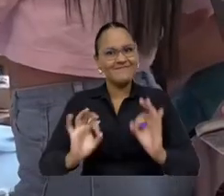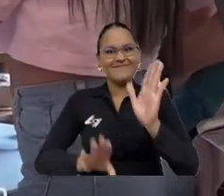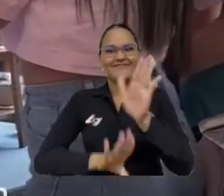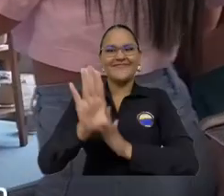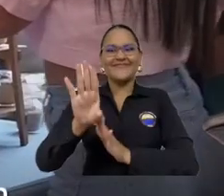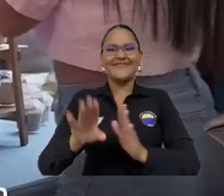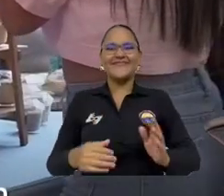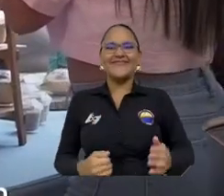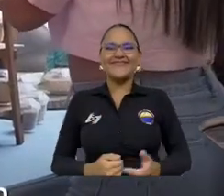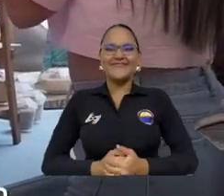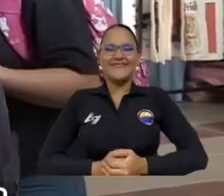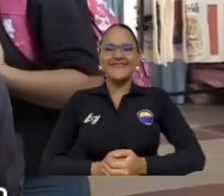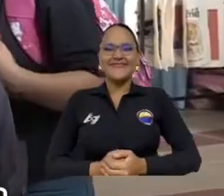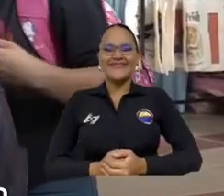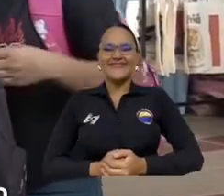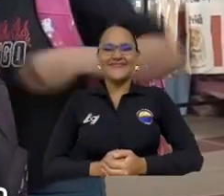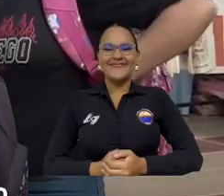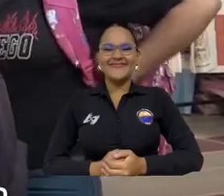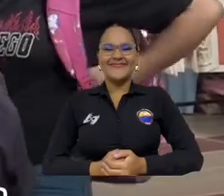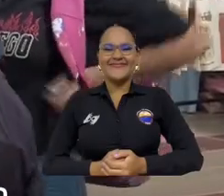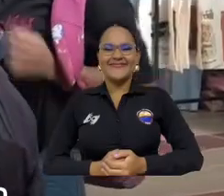plasmada.